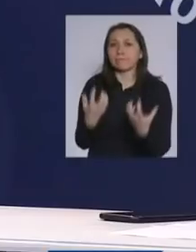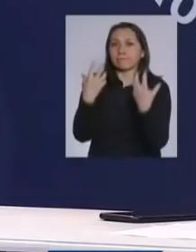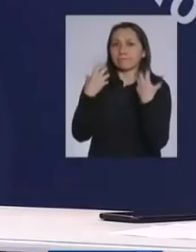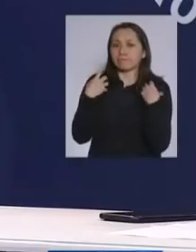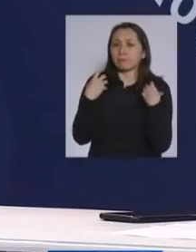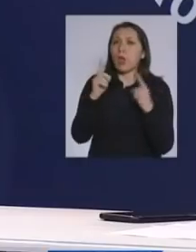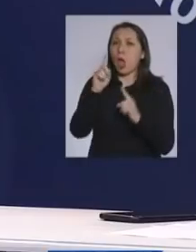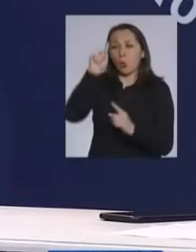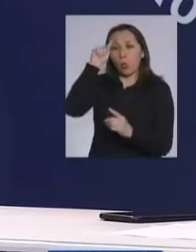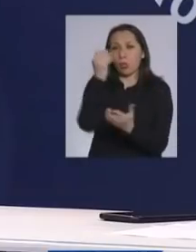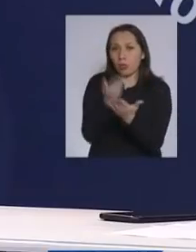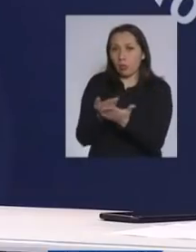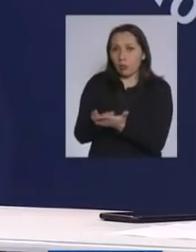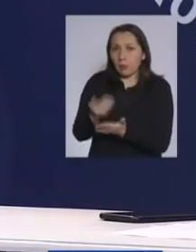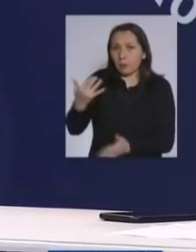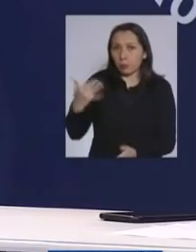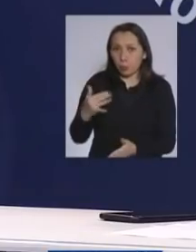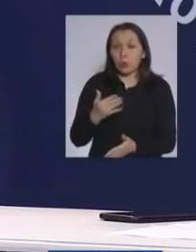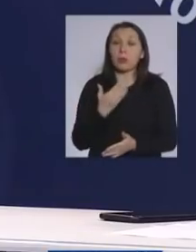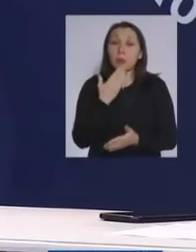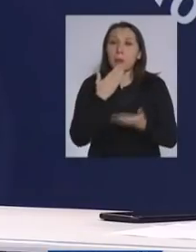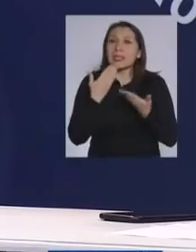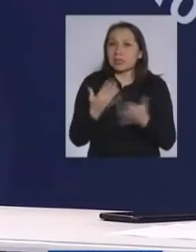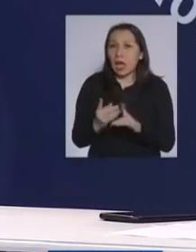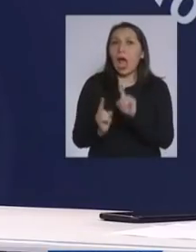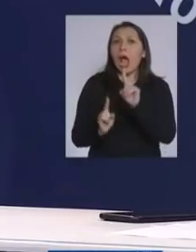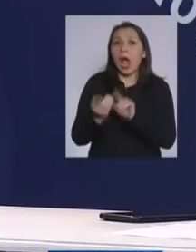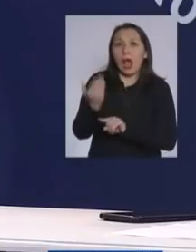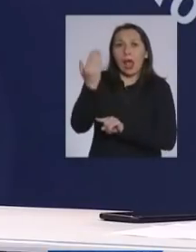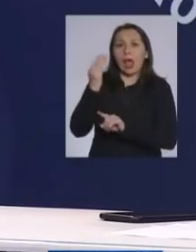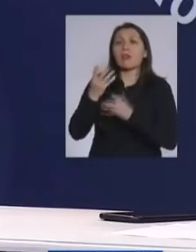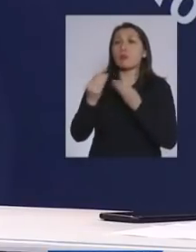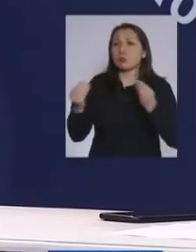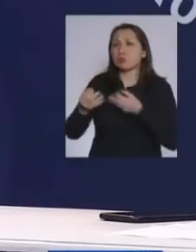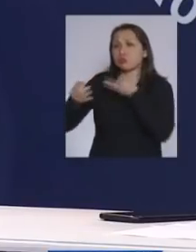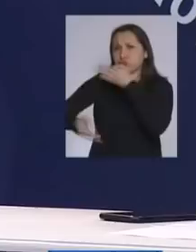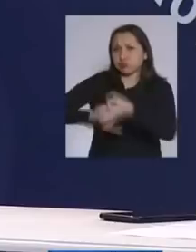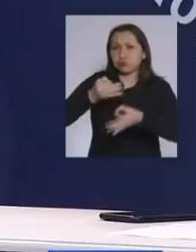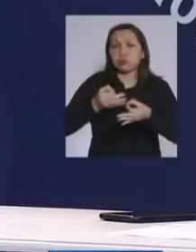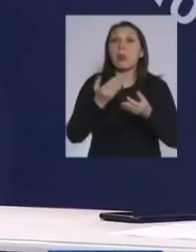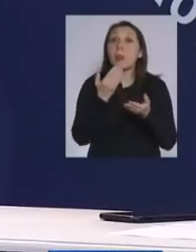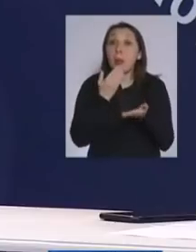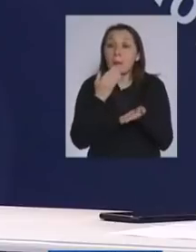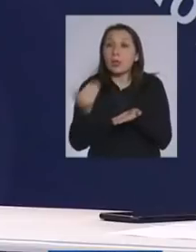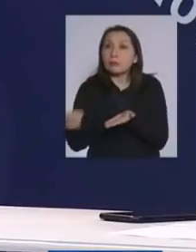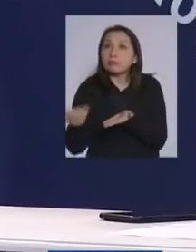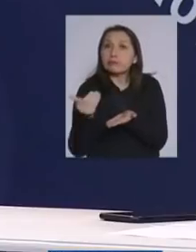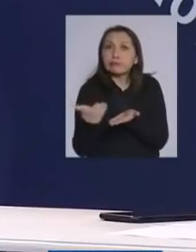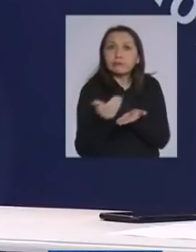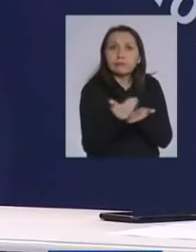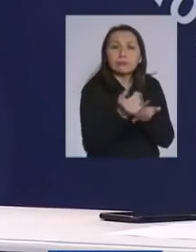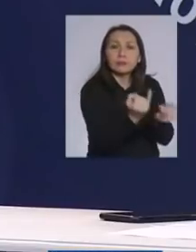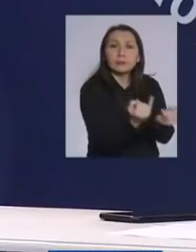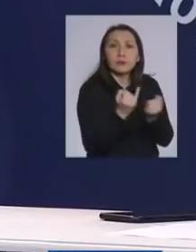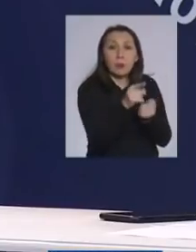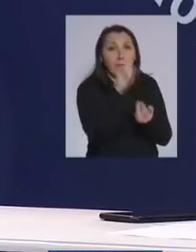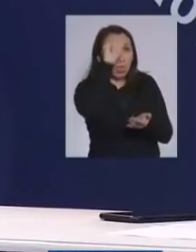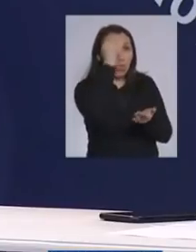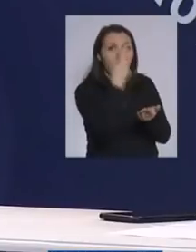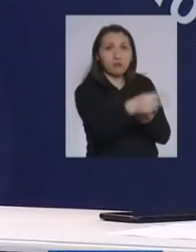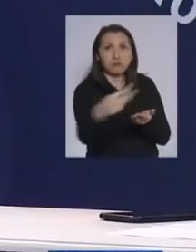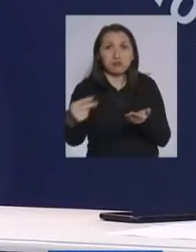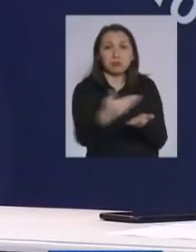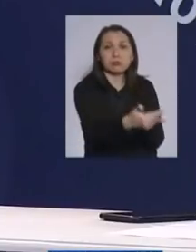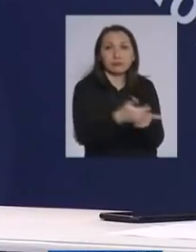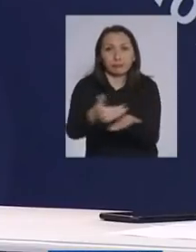una propuesta importante, y ya lo hemos hecho con muchos de ellos y hemos recogido también las propuestas que